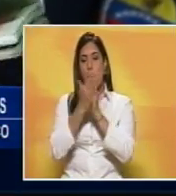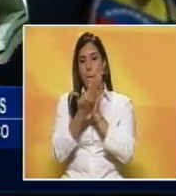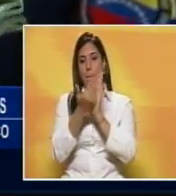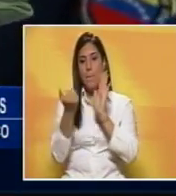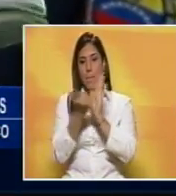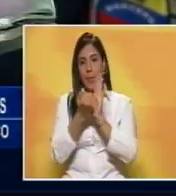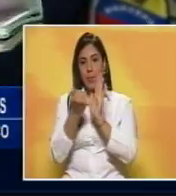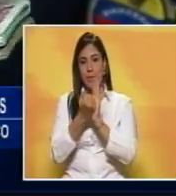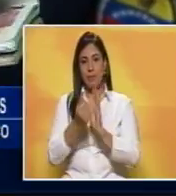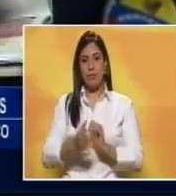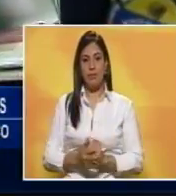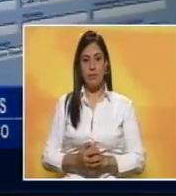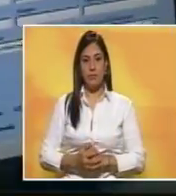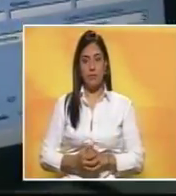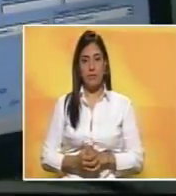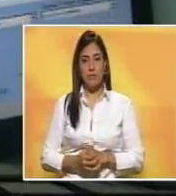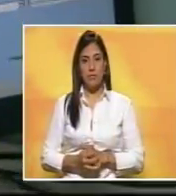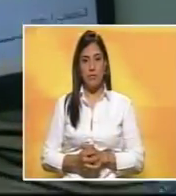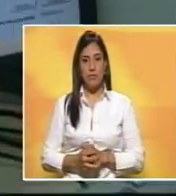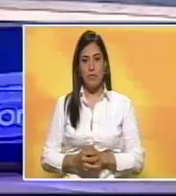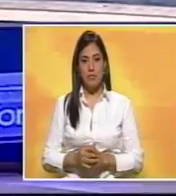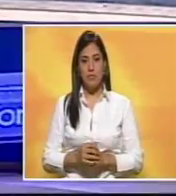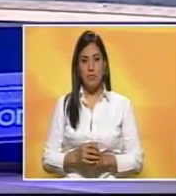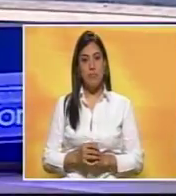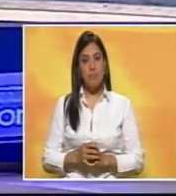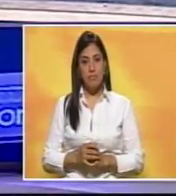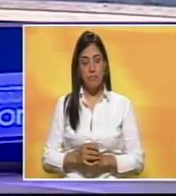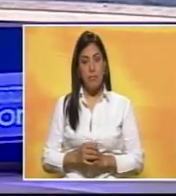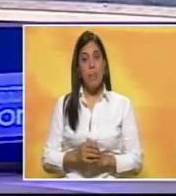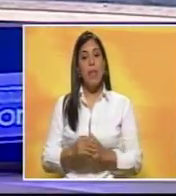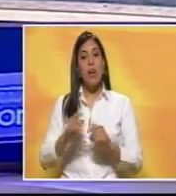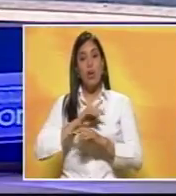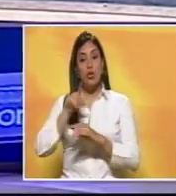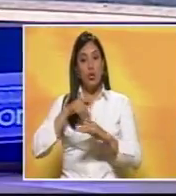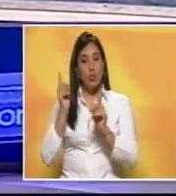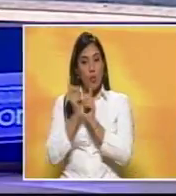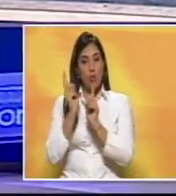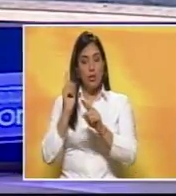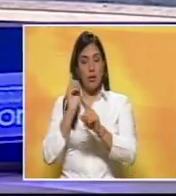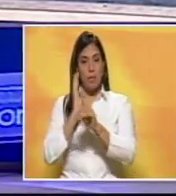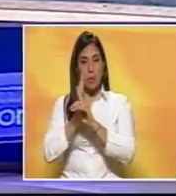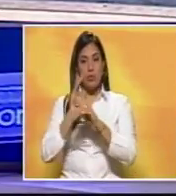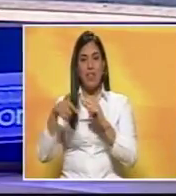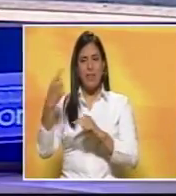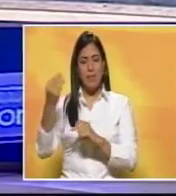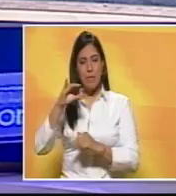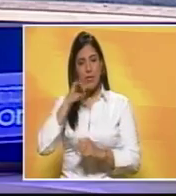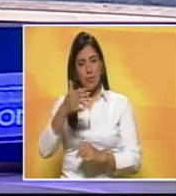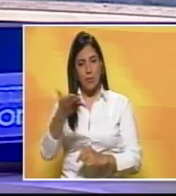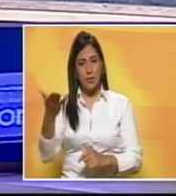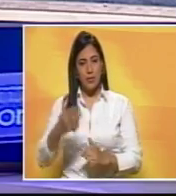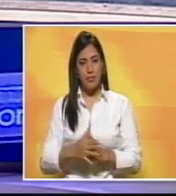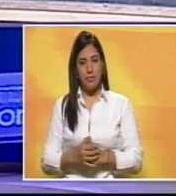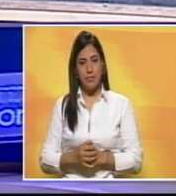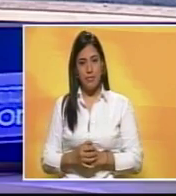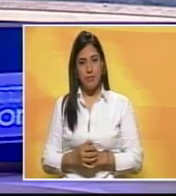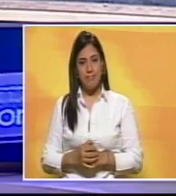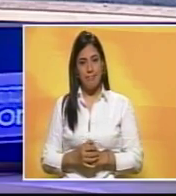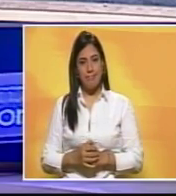documento de identificación. Hacemos una breve pausa. Al regreso venimos con más